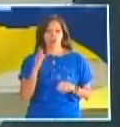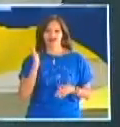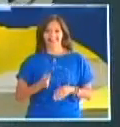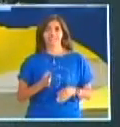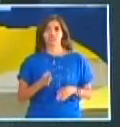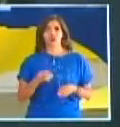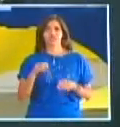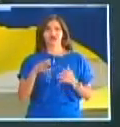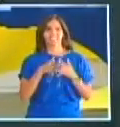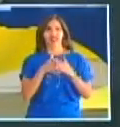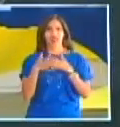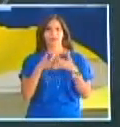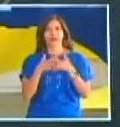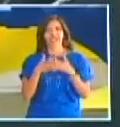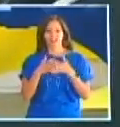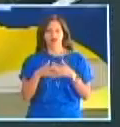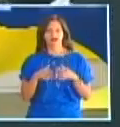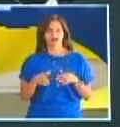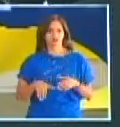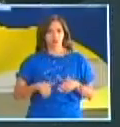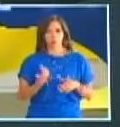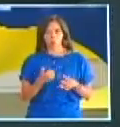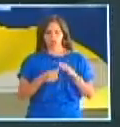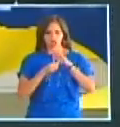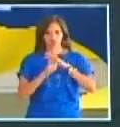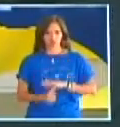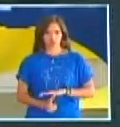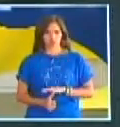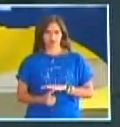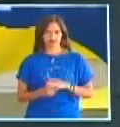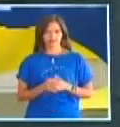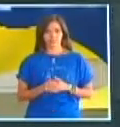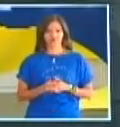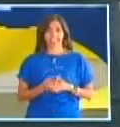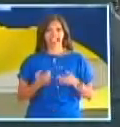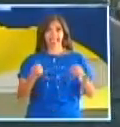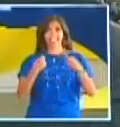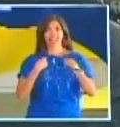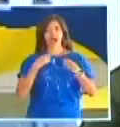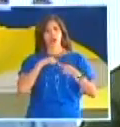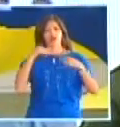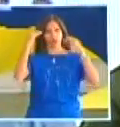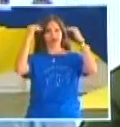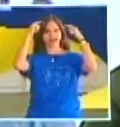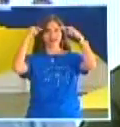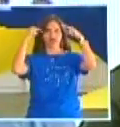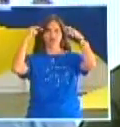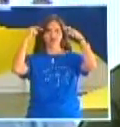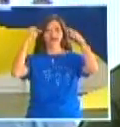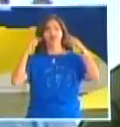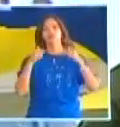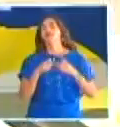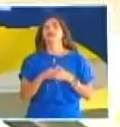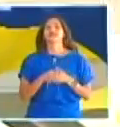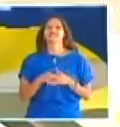imperio podrá doblegarnos al legado de nuestro comandante supremo Hugo Chávez, que juramos defender con nuestras